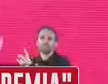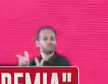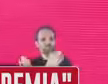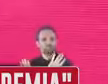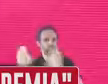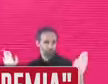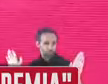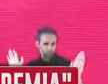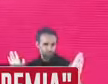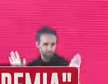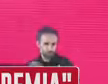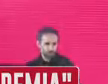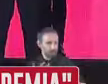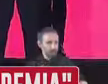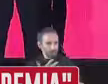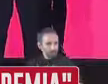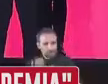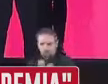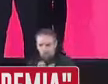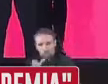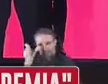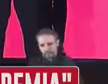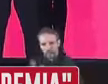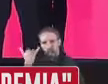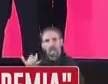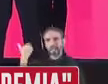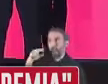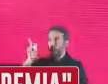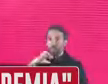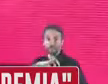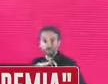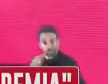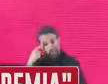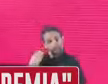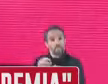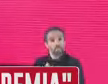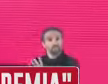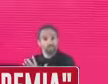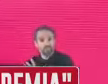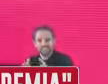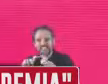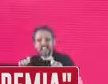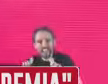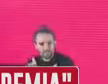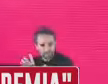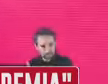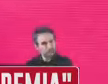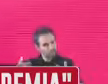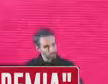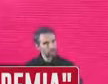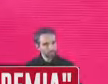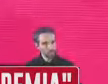pocas cosas más traumáticas en la vida un asalariado el telegrama de despido la ruptura y lo que cuesta